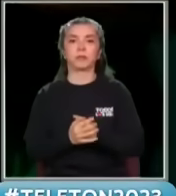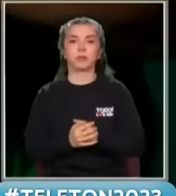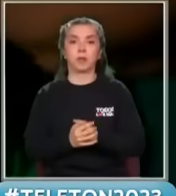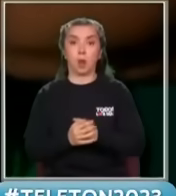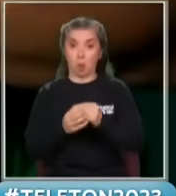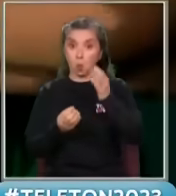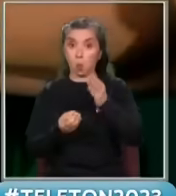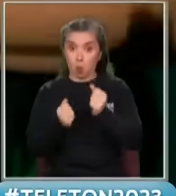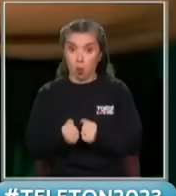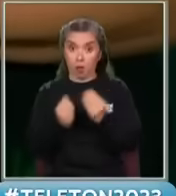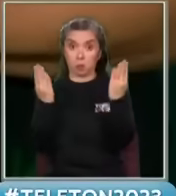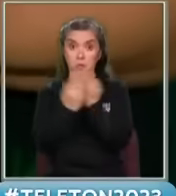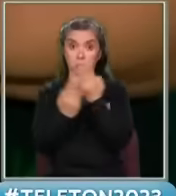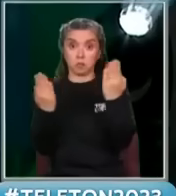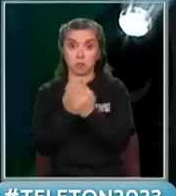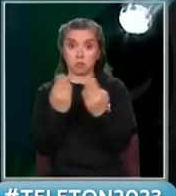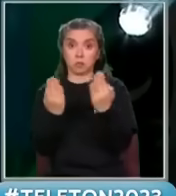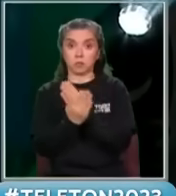¿Las puedes mezclar? Sí, claro.